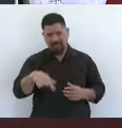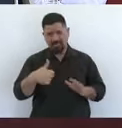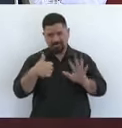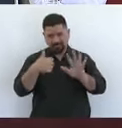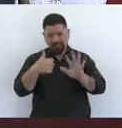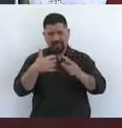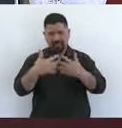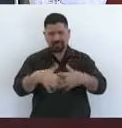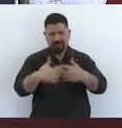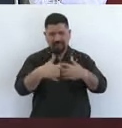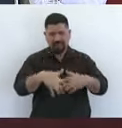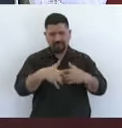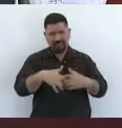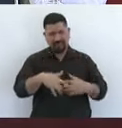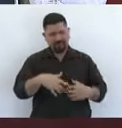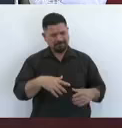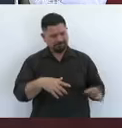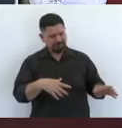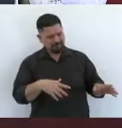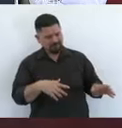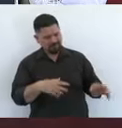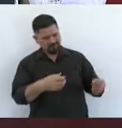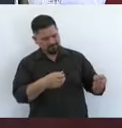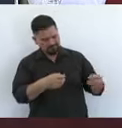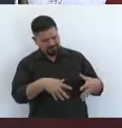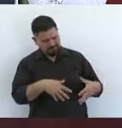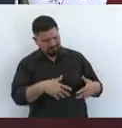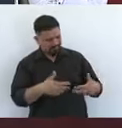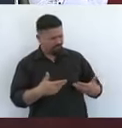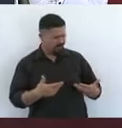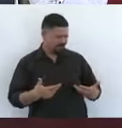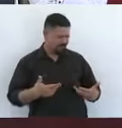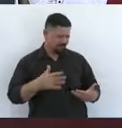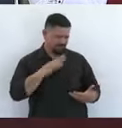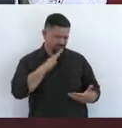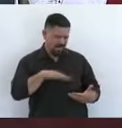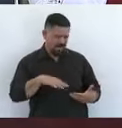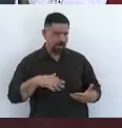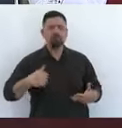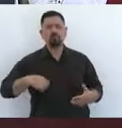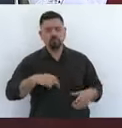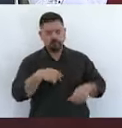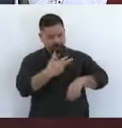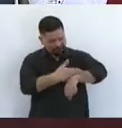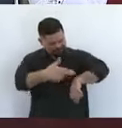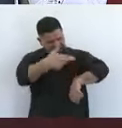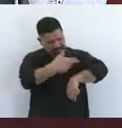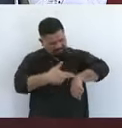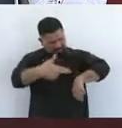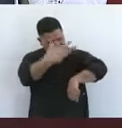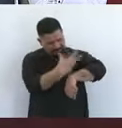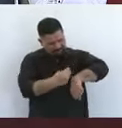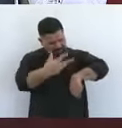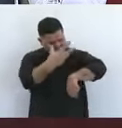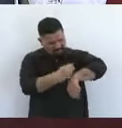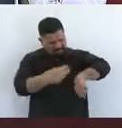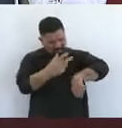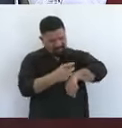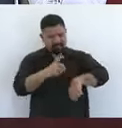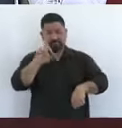invertimos ya más de 35 mil millones de pesos para